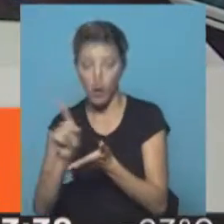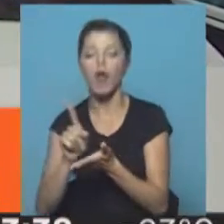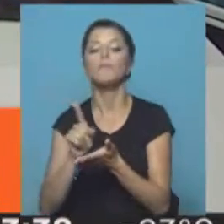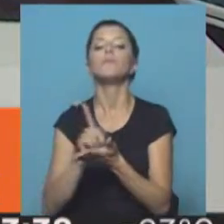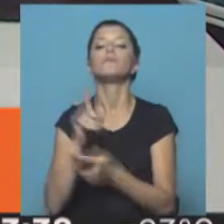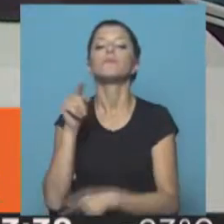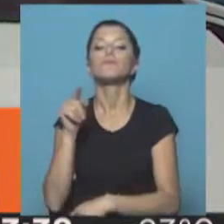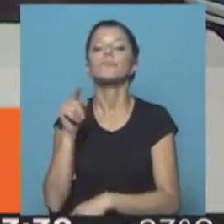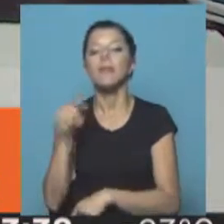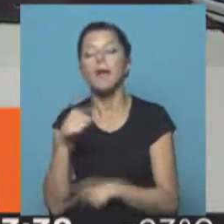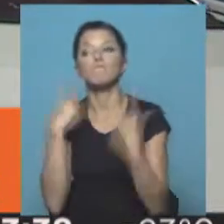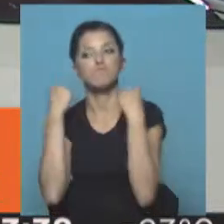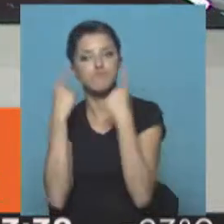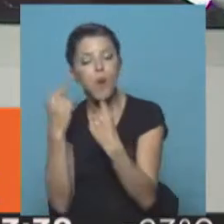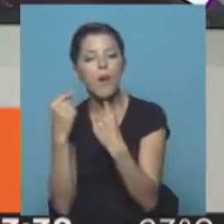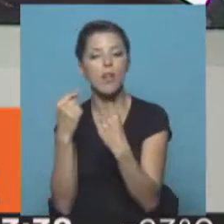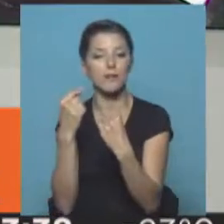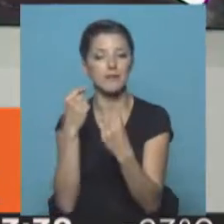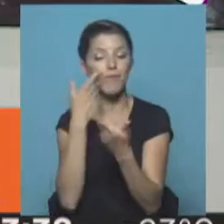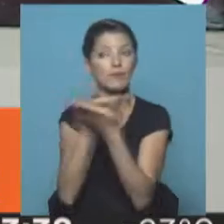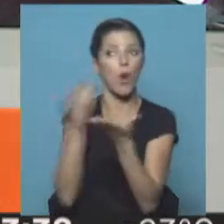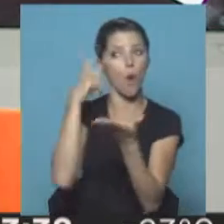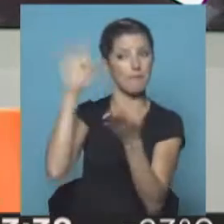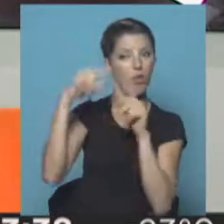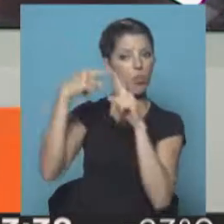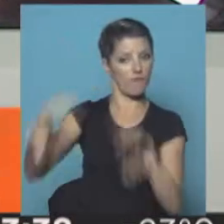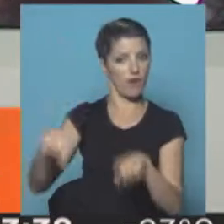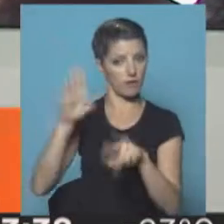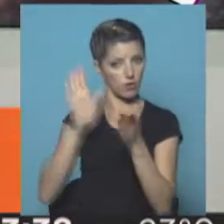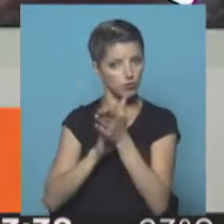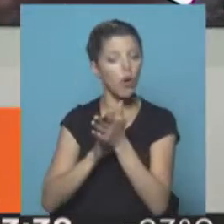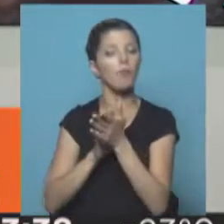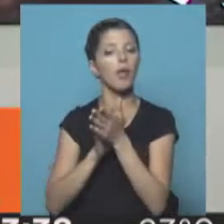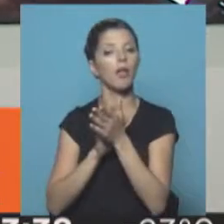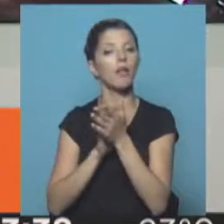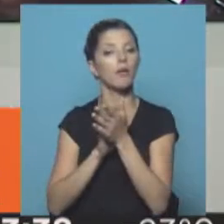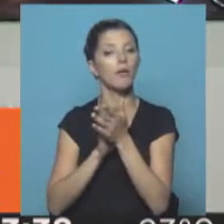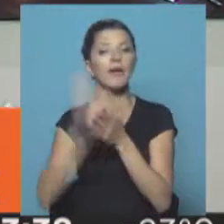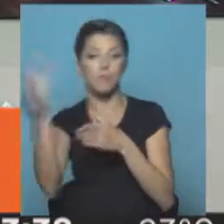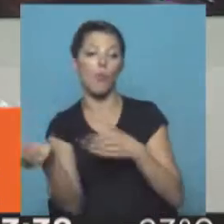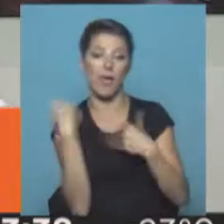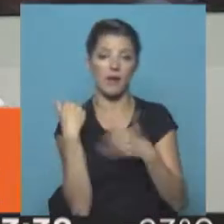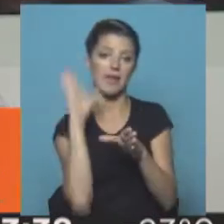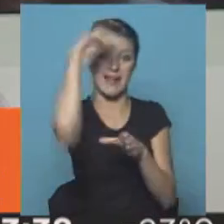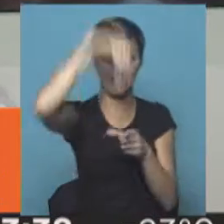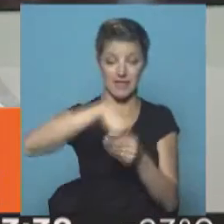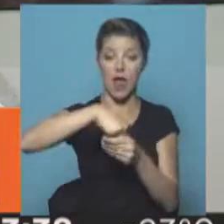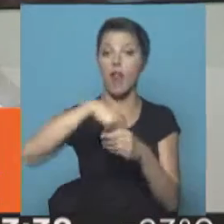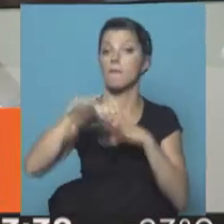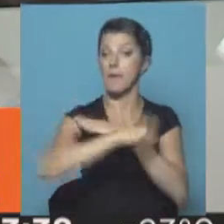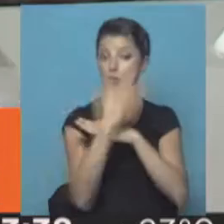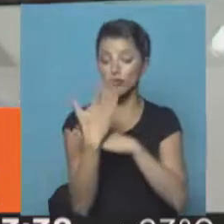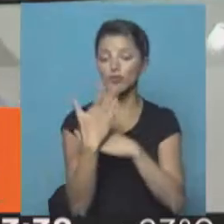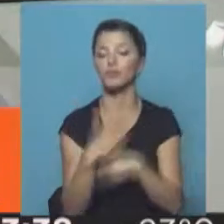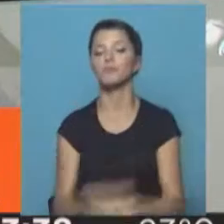y que han mostrado sus diferencias con respecto a este ingreso de Venezuela al Mercosur. Es decir, yo creo que las dificultades